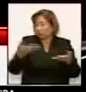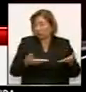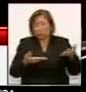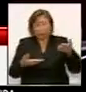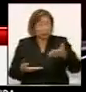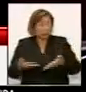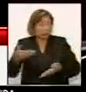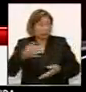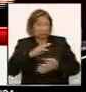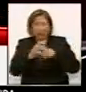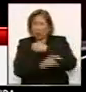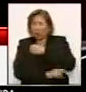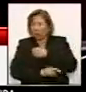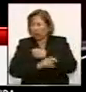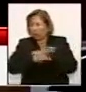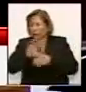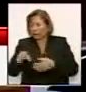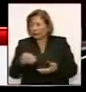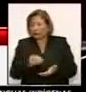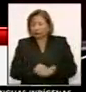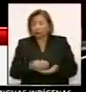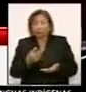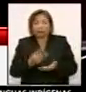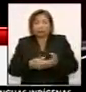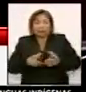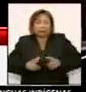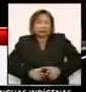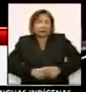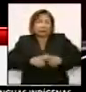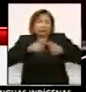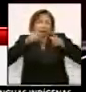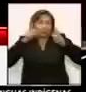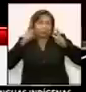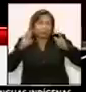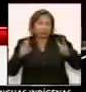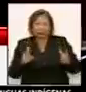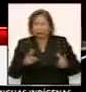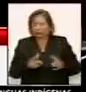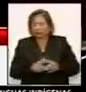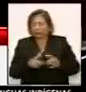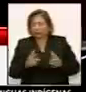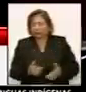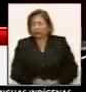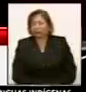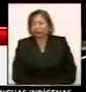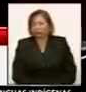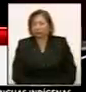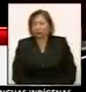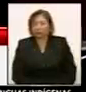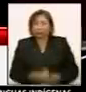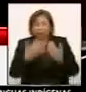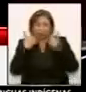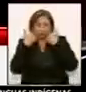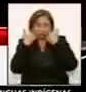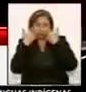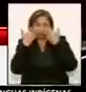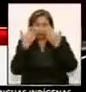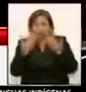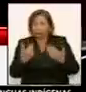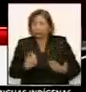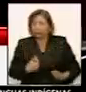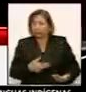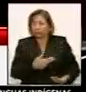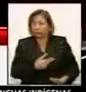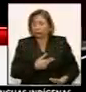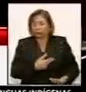Martinelli, en todos los países están metidos. Es geopolítica, es enorme, la estructuración ha sido inmensa. Esa es la vergüenza.